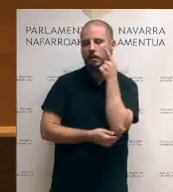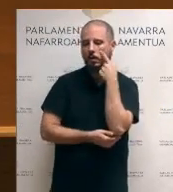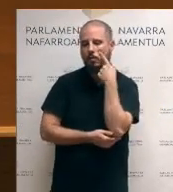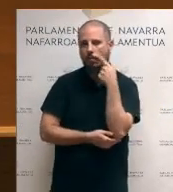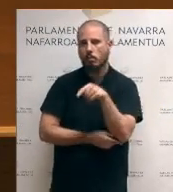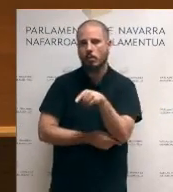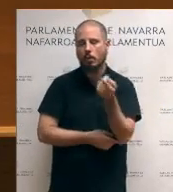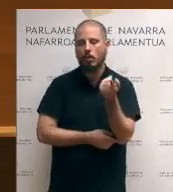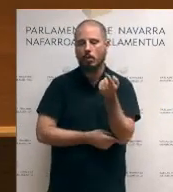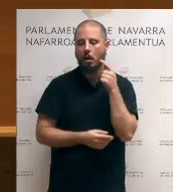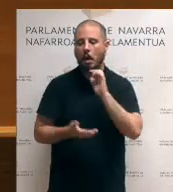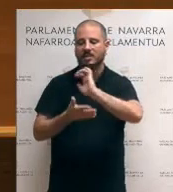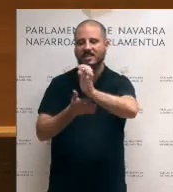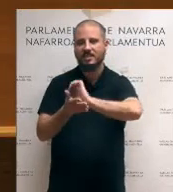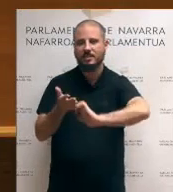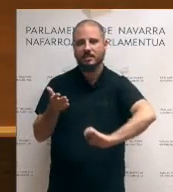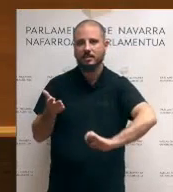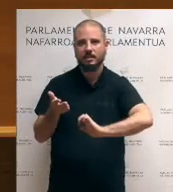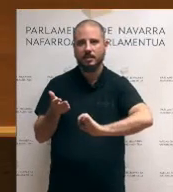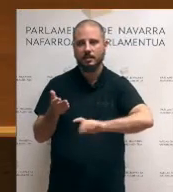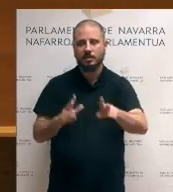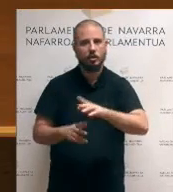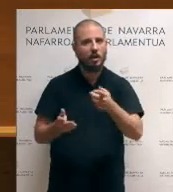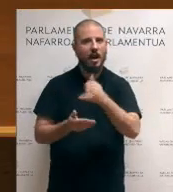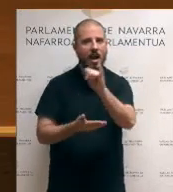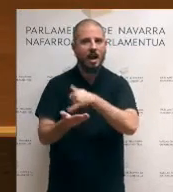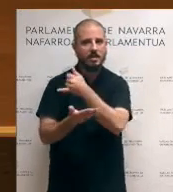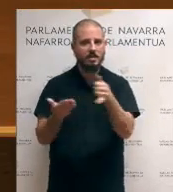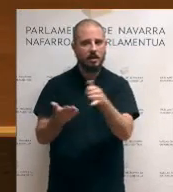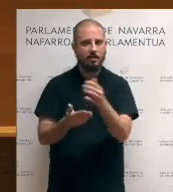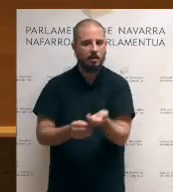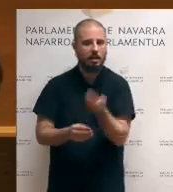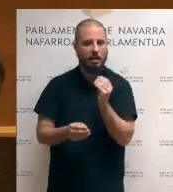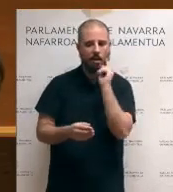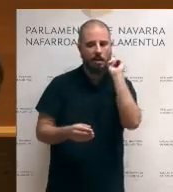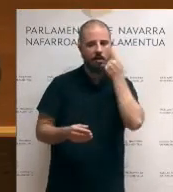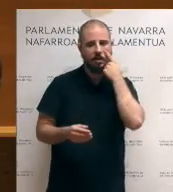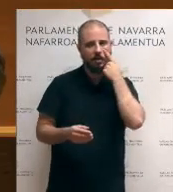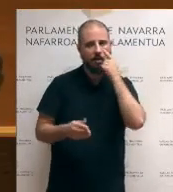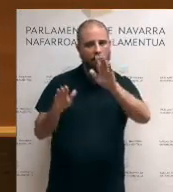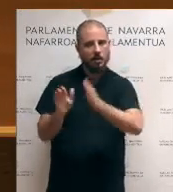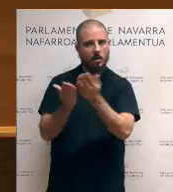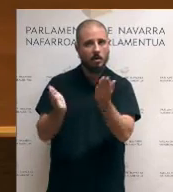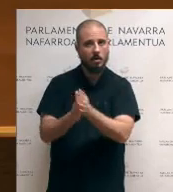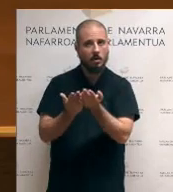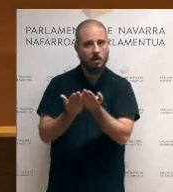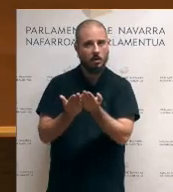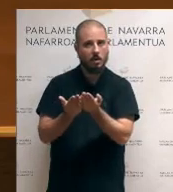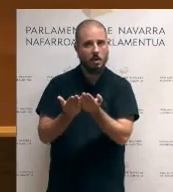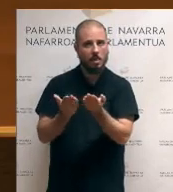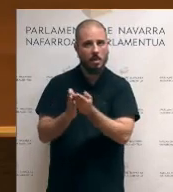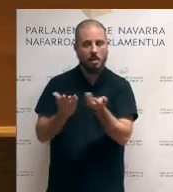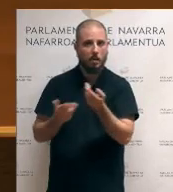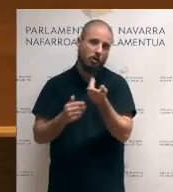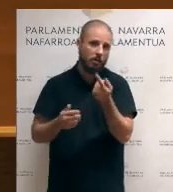revisión de los textos utilizados en aquellas materias en las que se habían detectado los libros que el Tribunal Superior de Justicia había declarado como ilegales,